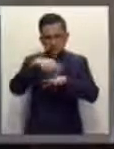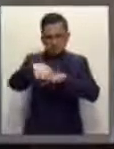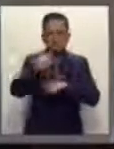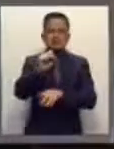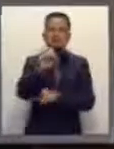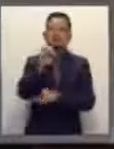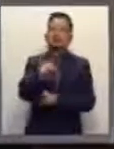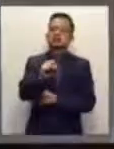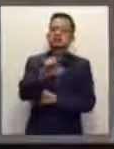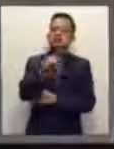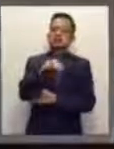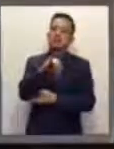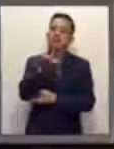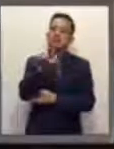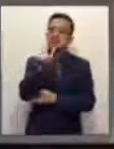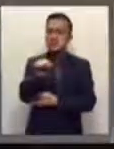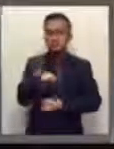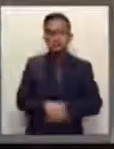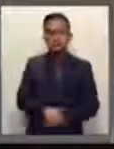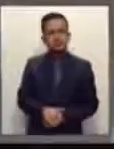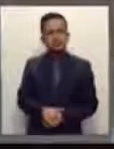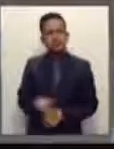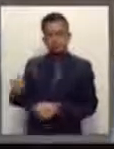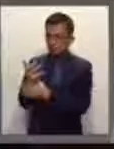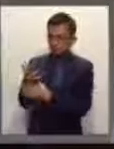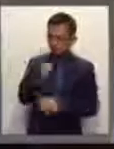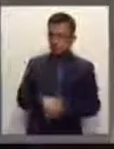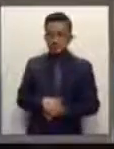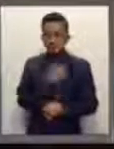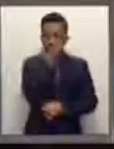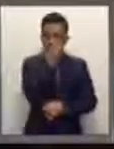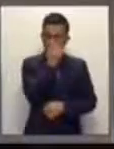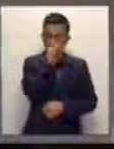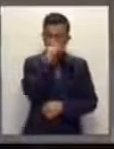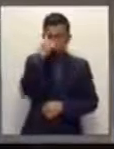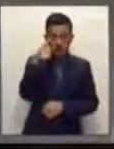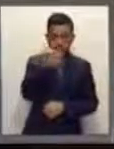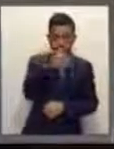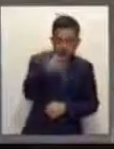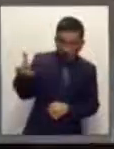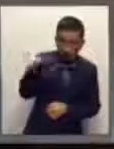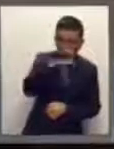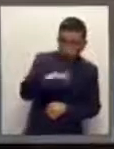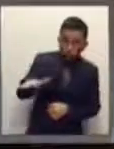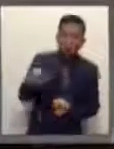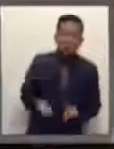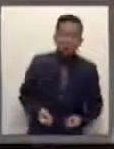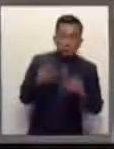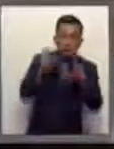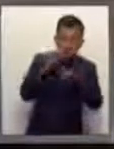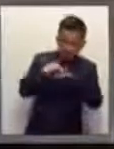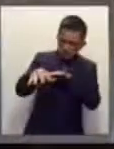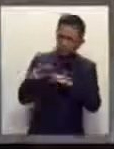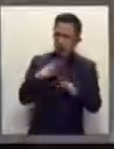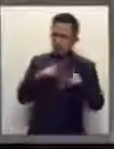De acuerdo con este reporte, el total de insumos utilizados en la actividad agrícola, siendo estas el insumo